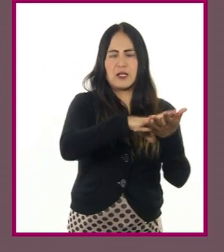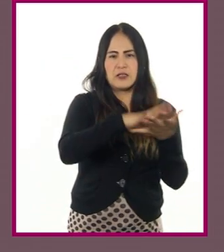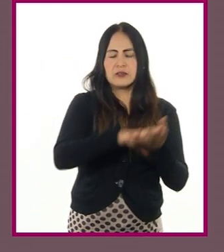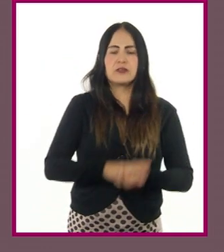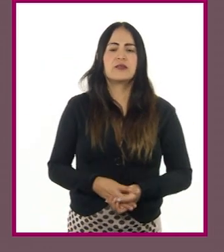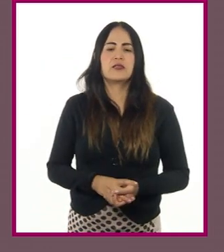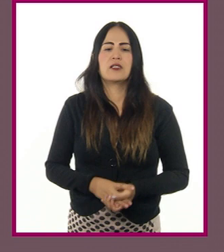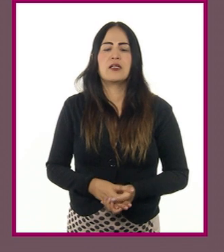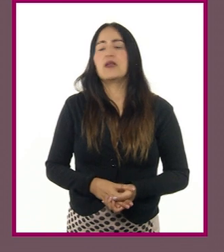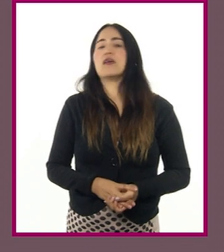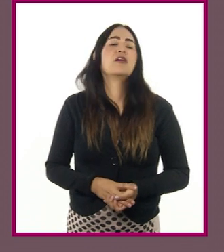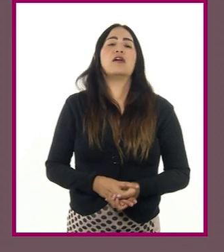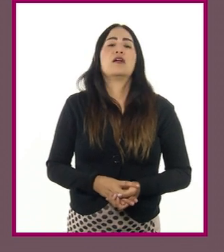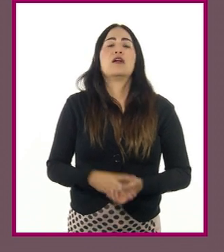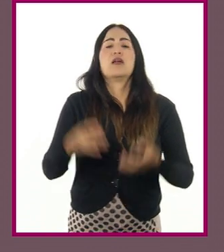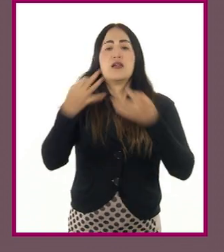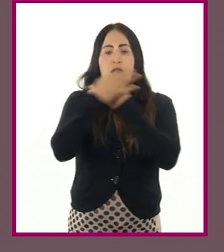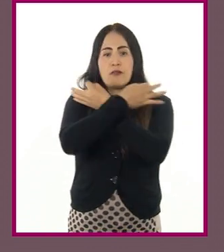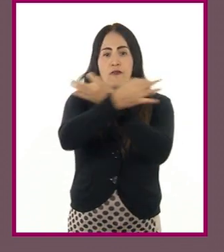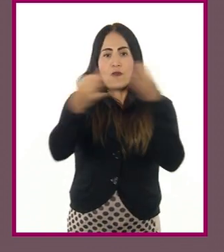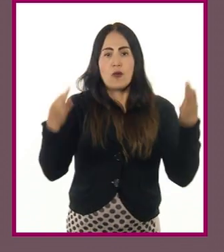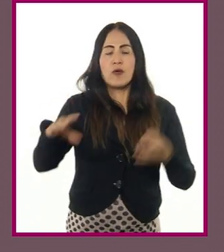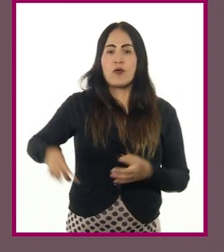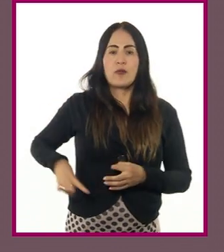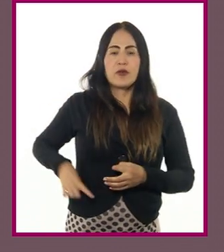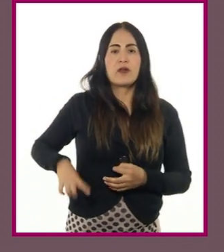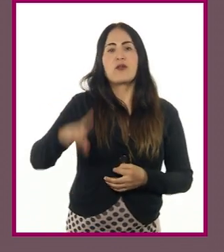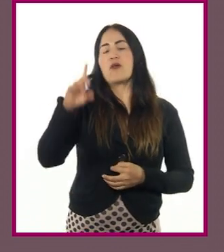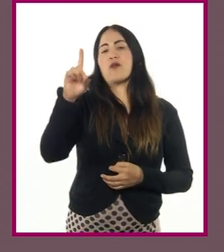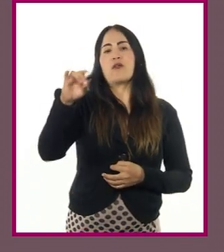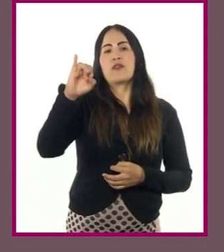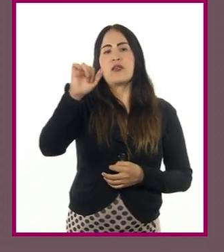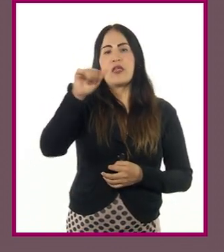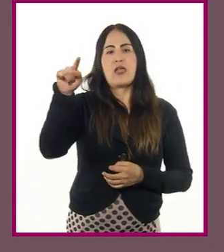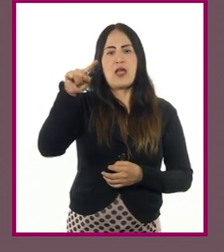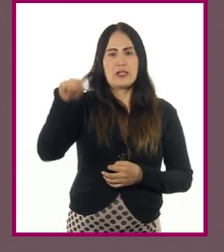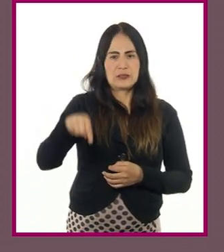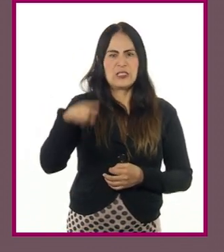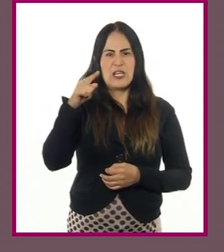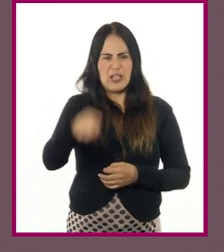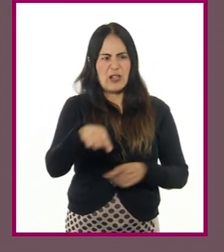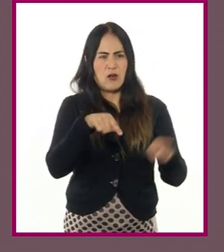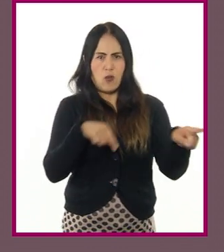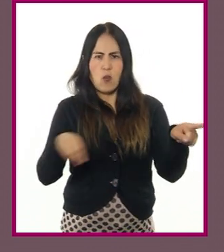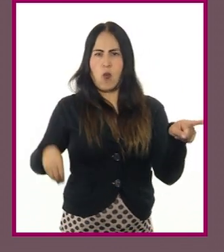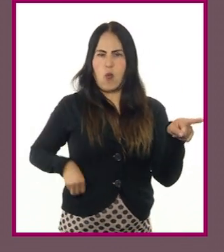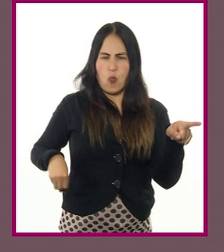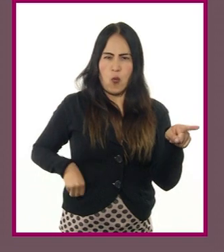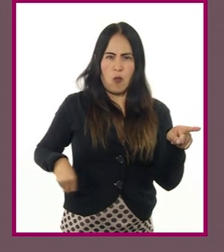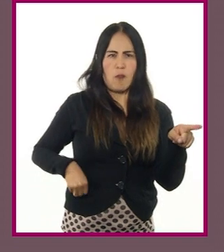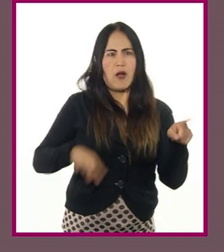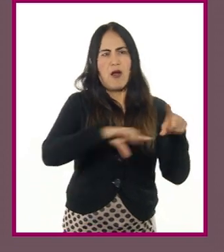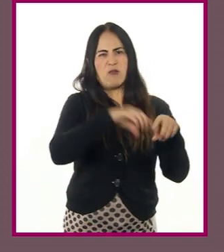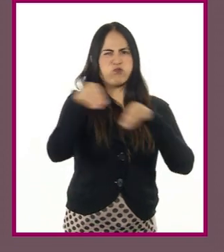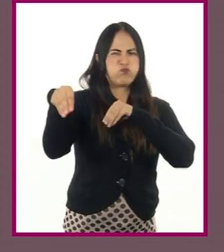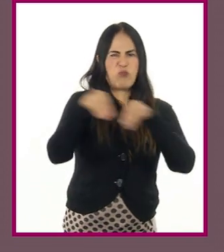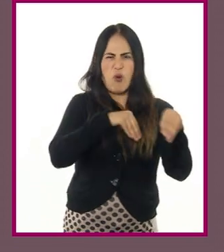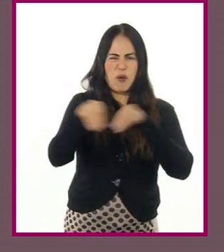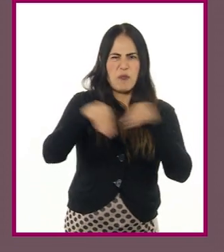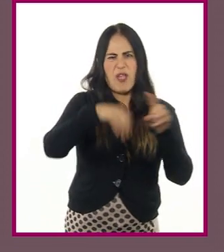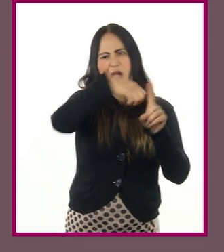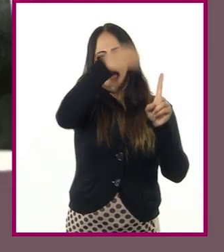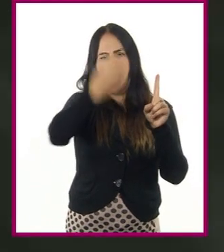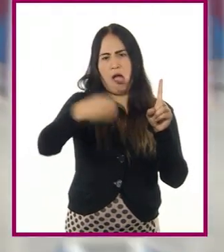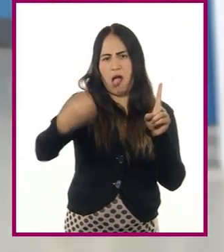de gobierno, Díaz Ordaz condenó la actitud de los paristas, a quienes culpó de los desórdenes provocados por su